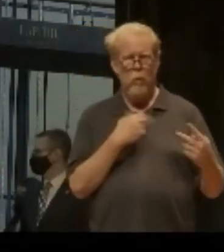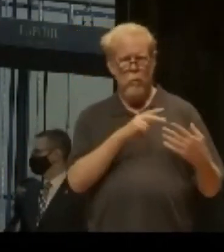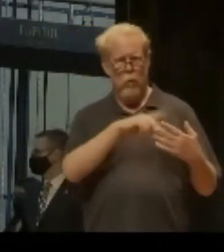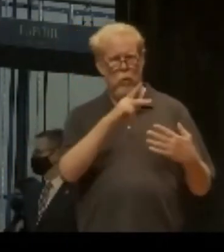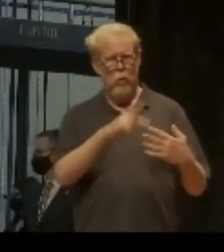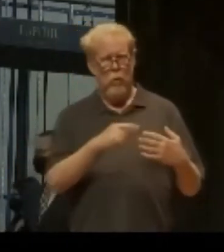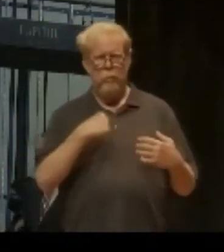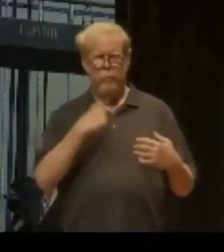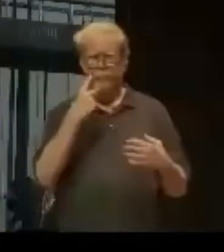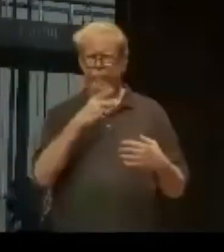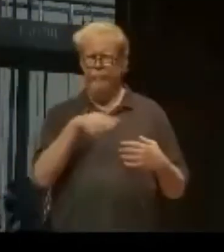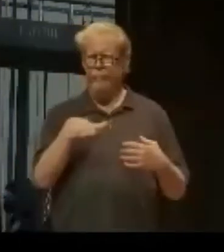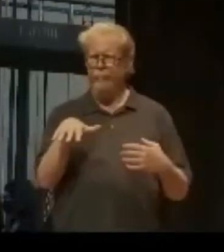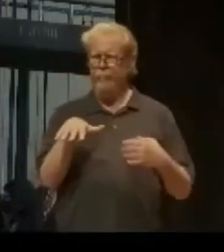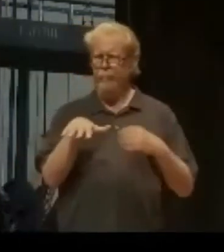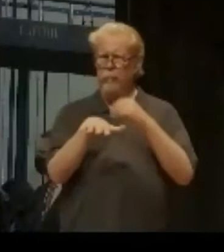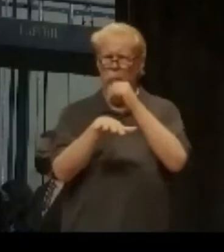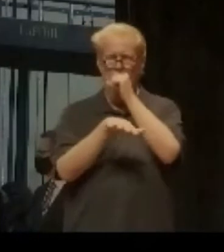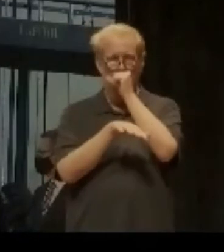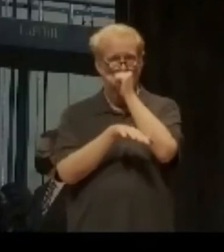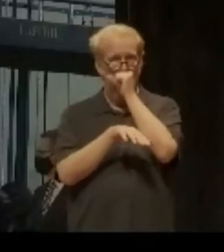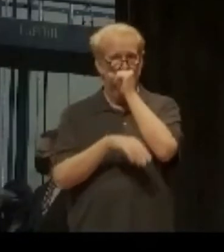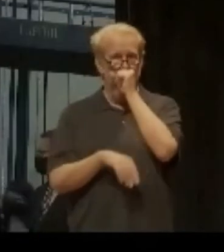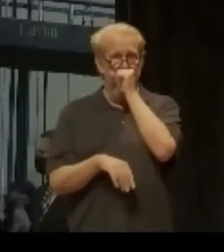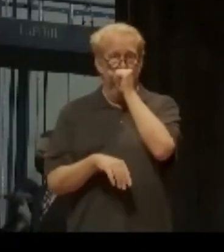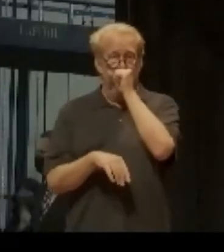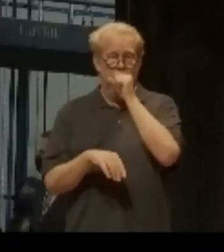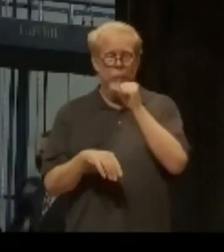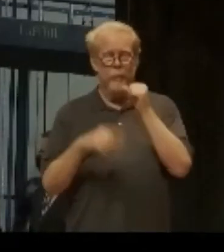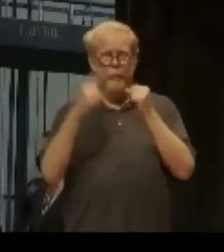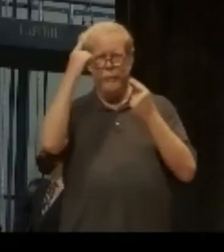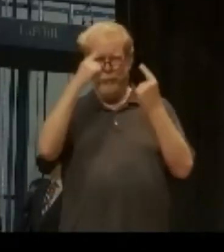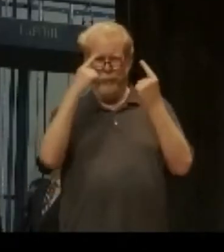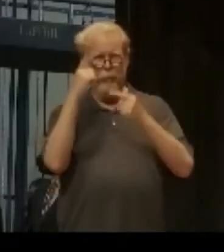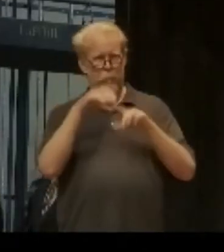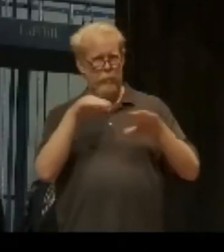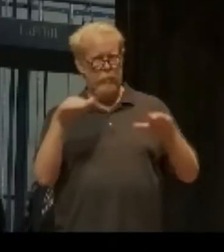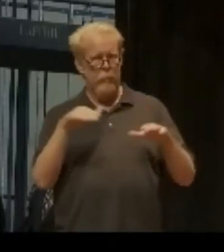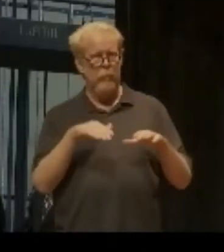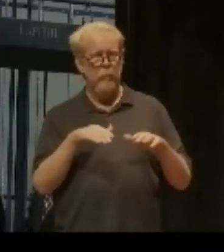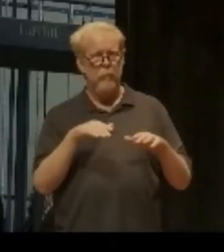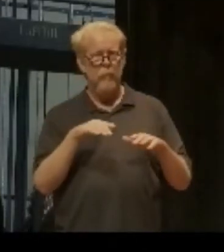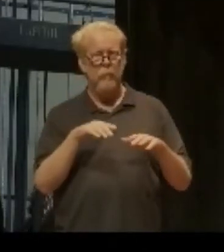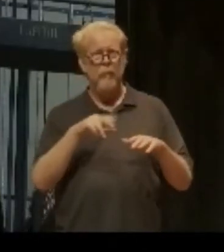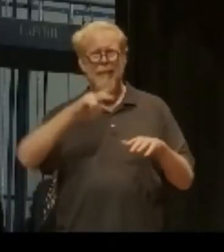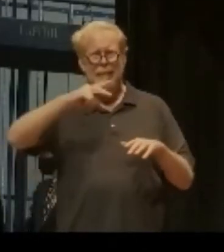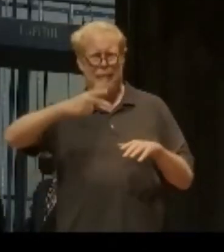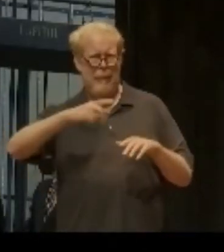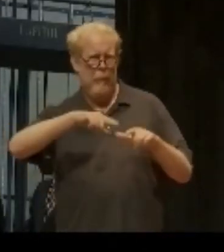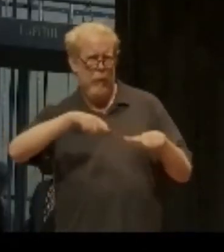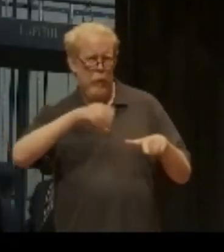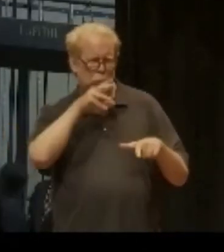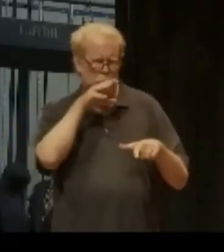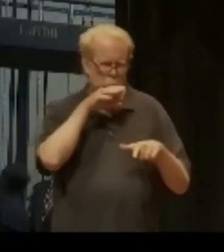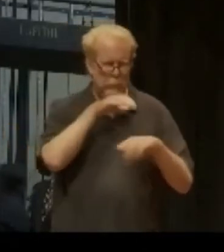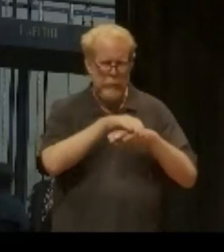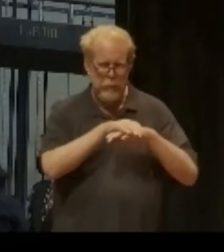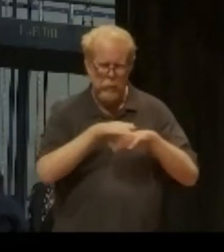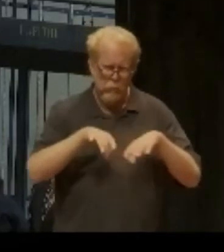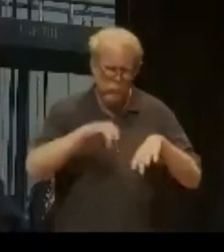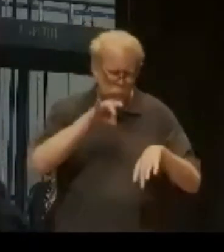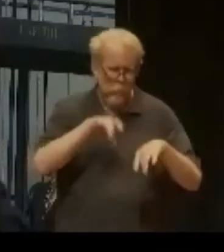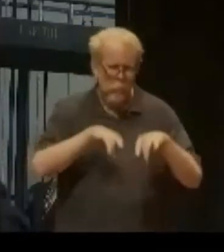yo vi el distrito y vi que al menos cuando vemos a los estudiantes que son estudiantes de inglés como segunda